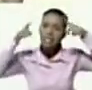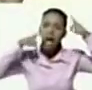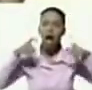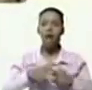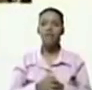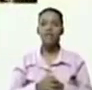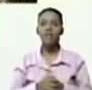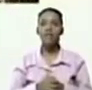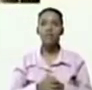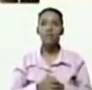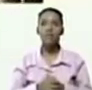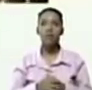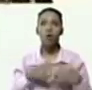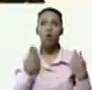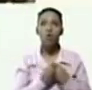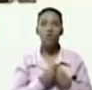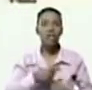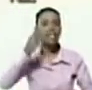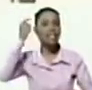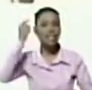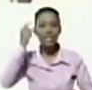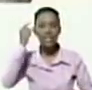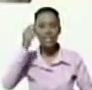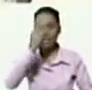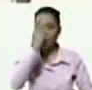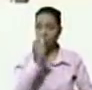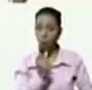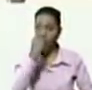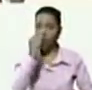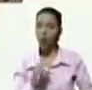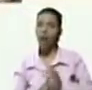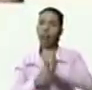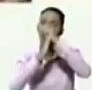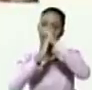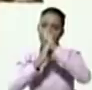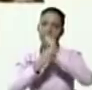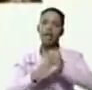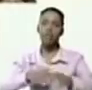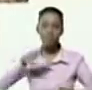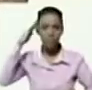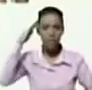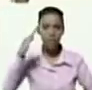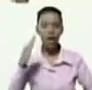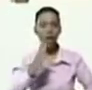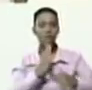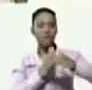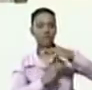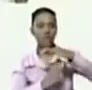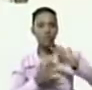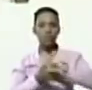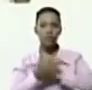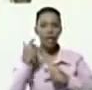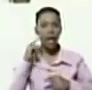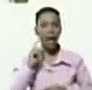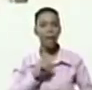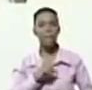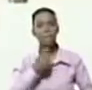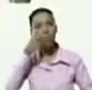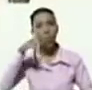Con Hugo Chávez Zamora es Zamora, líder, soldado, el general del pueblo